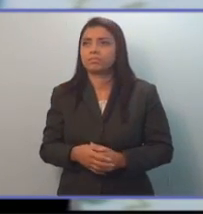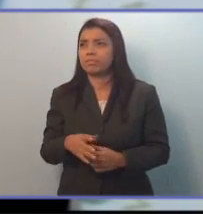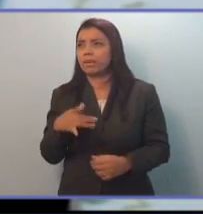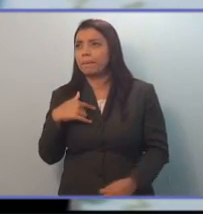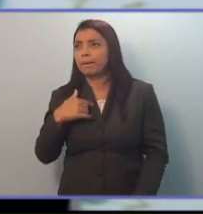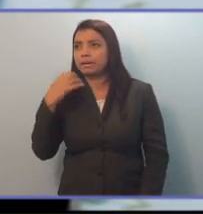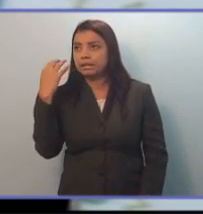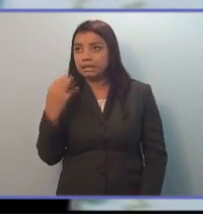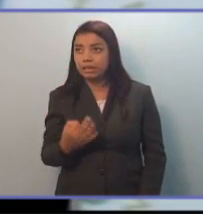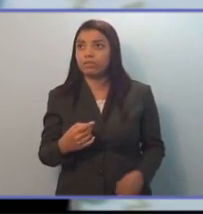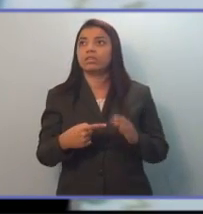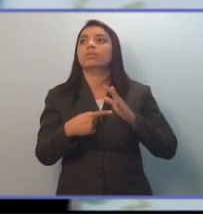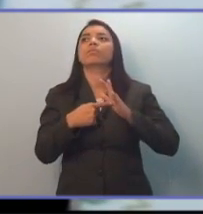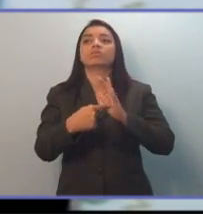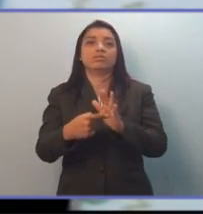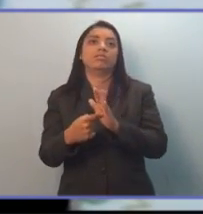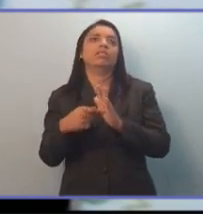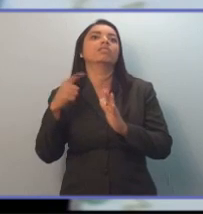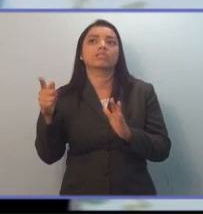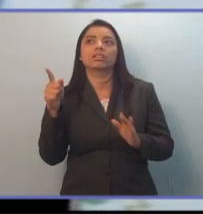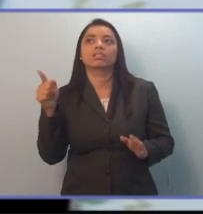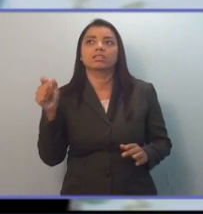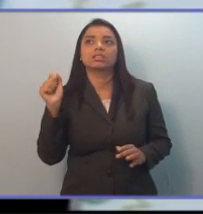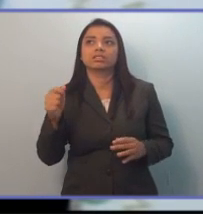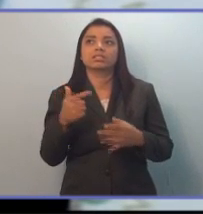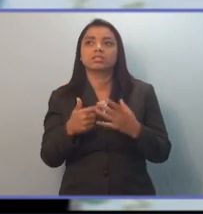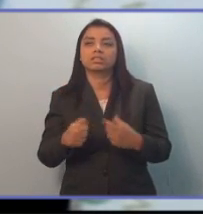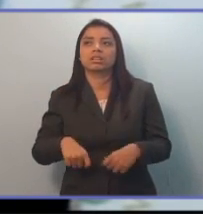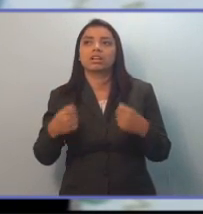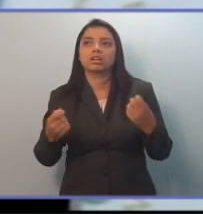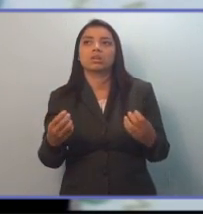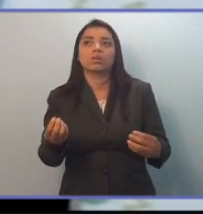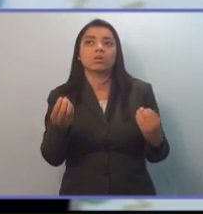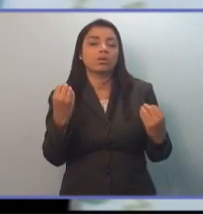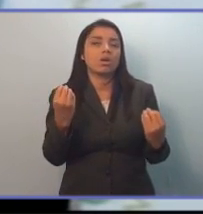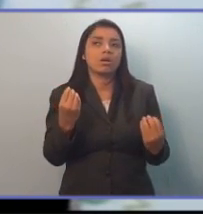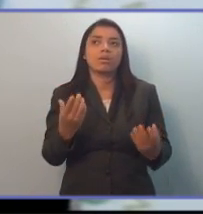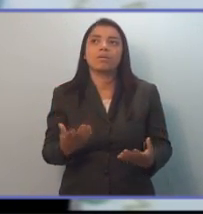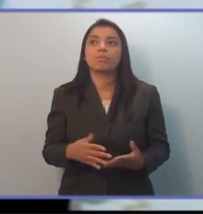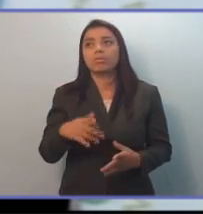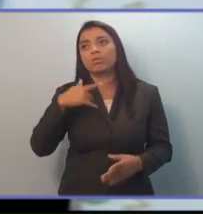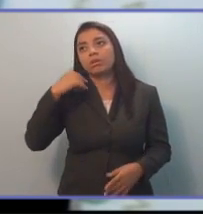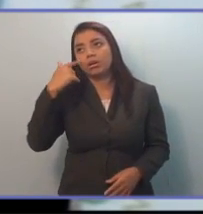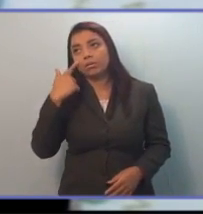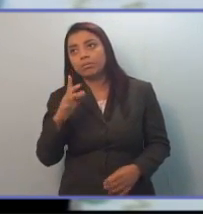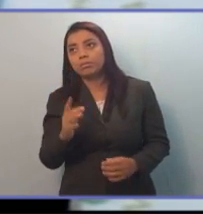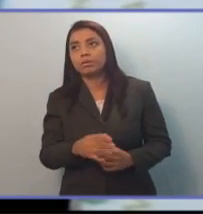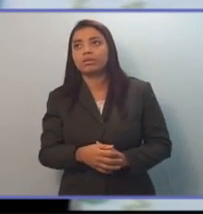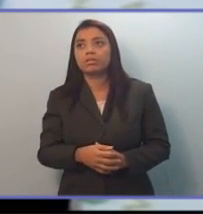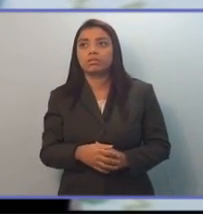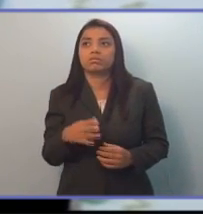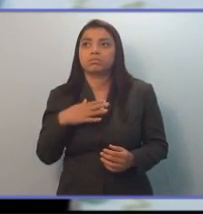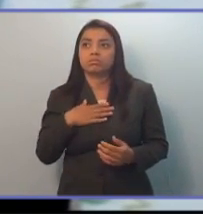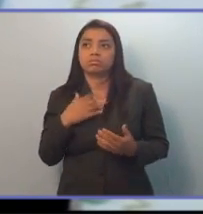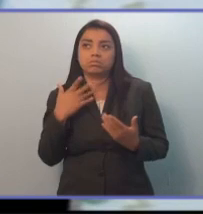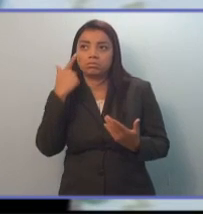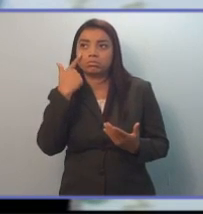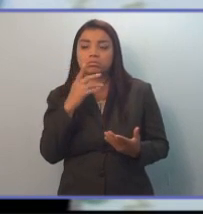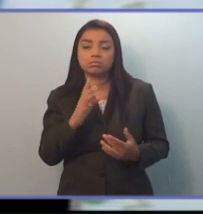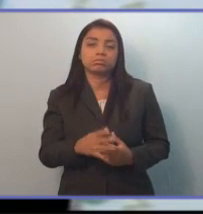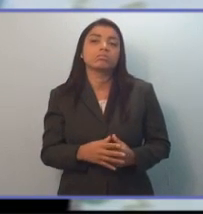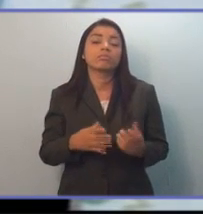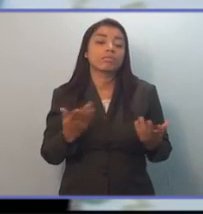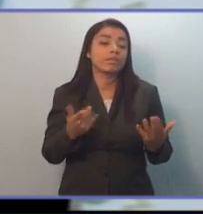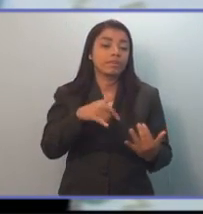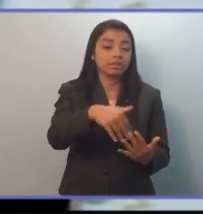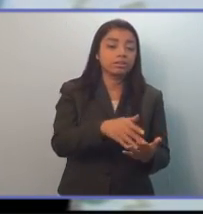que demostrar que esa persona realmente ha cometido el delito. ¿Cómo tengo que demostrarlo? Con la prueba. Si no tengo la prueba, ¿qué va a pasar? Se van a